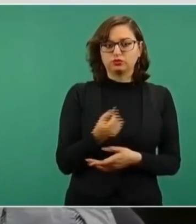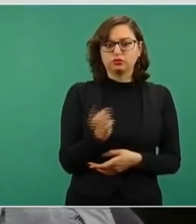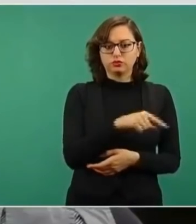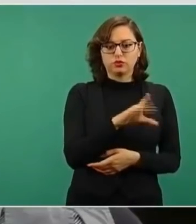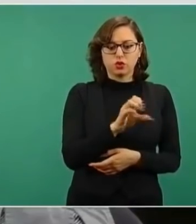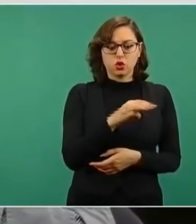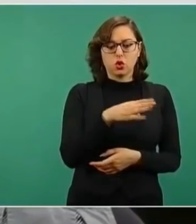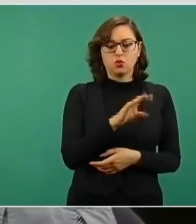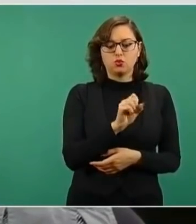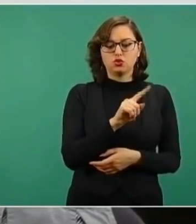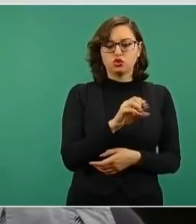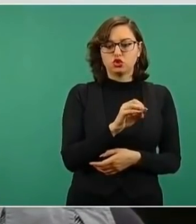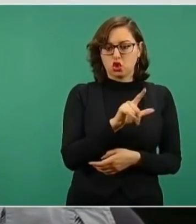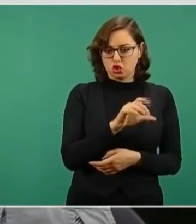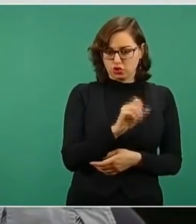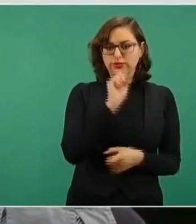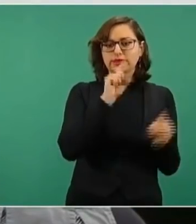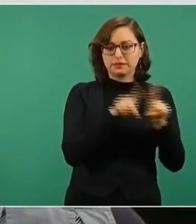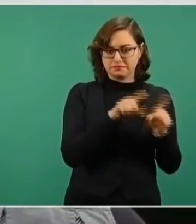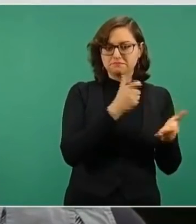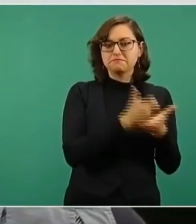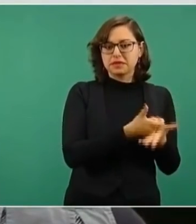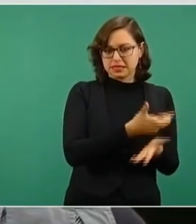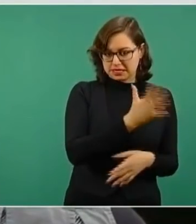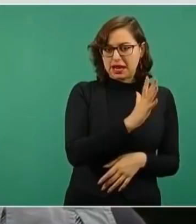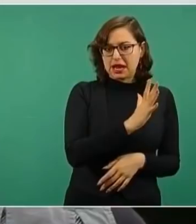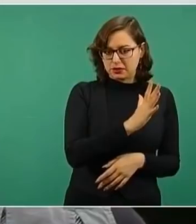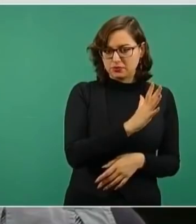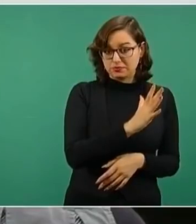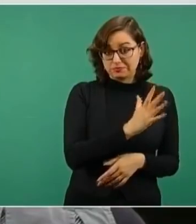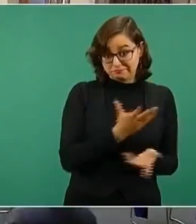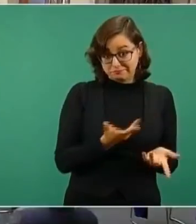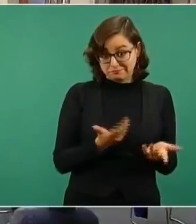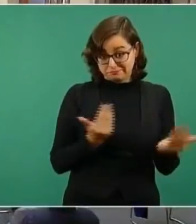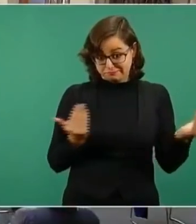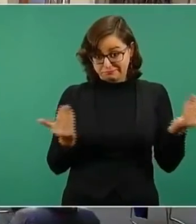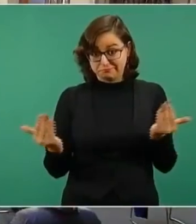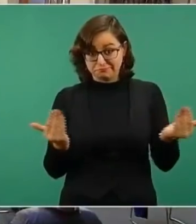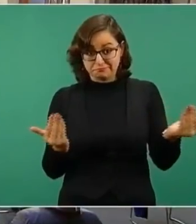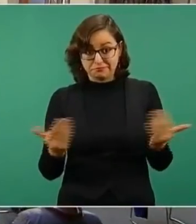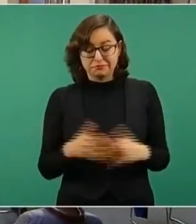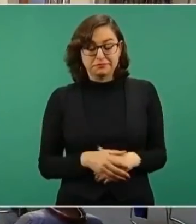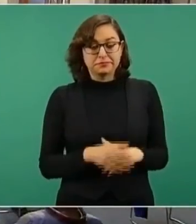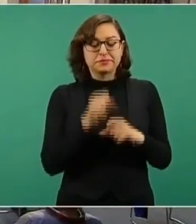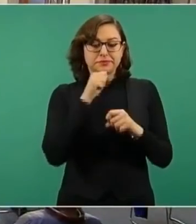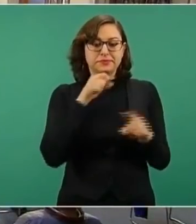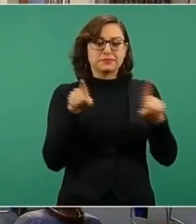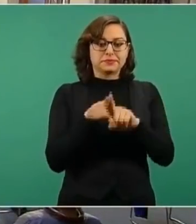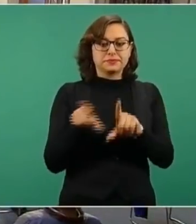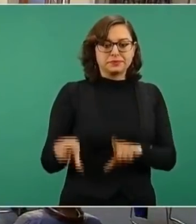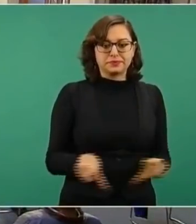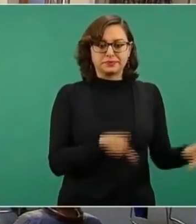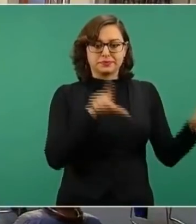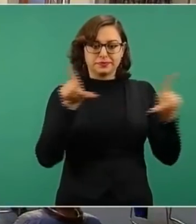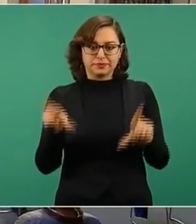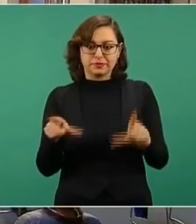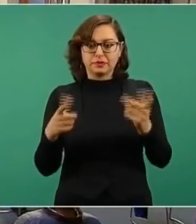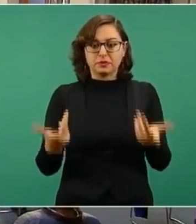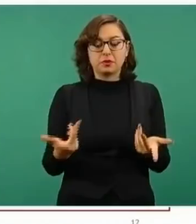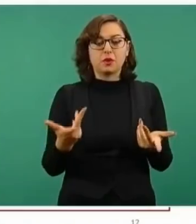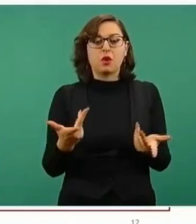combustóleo. Le damos a la siguiente, por favor. Este es un caso emblemático de la energía limpia y